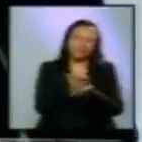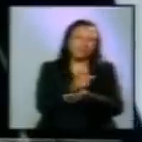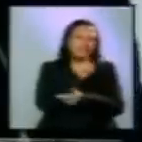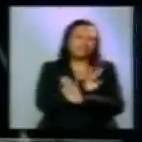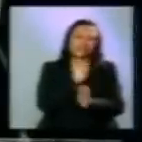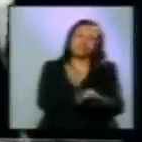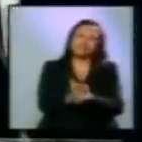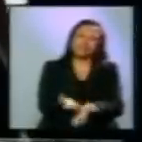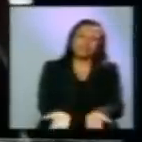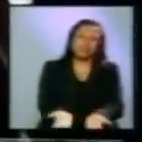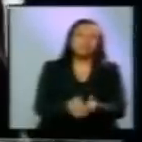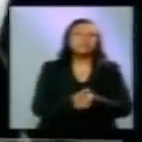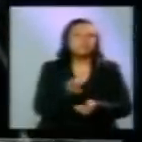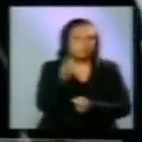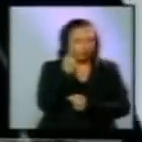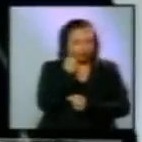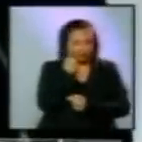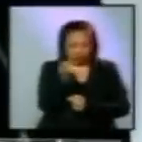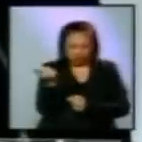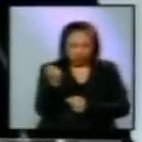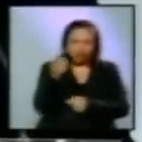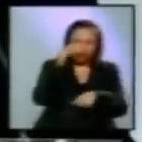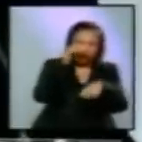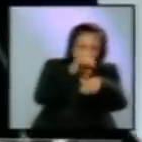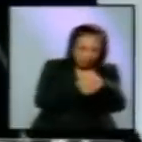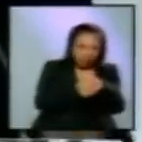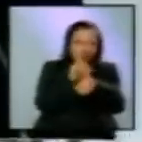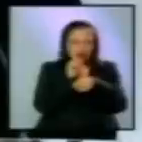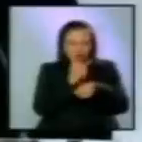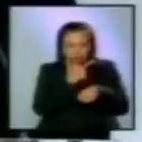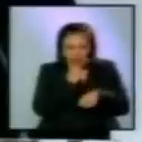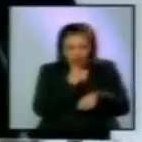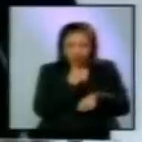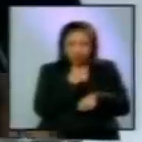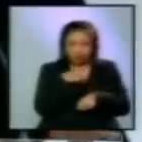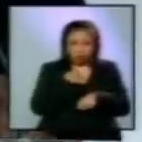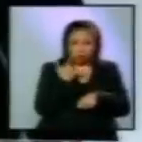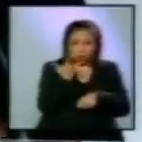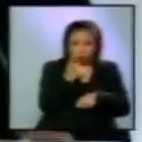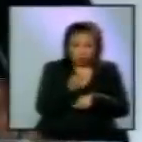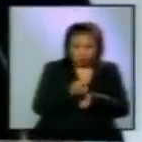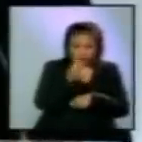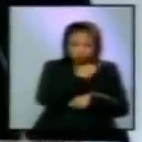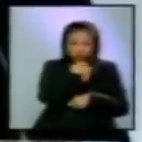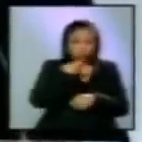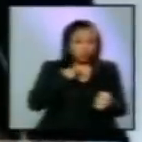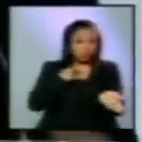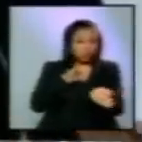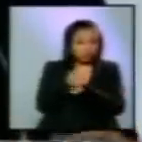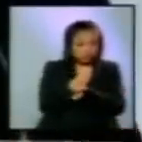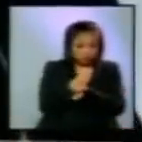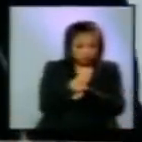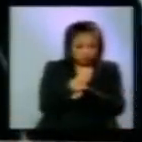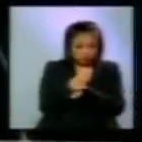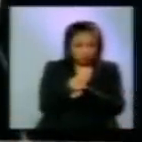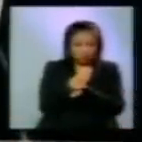mentiras. Miren, amigas, amigos, el 1 de julio vamos a decidir si